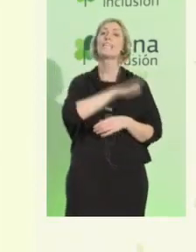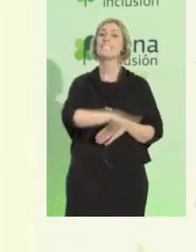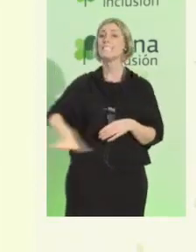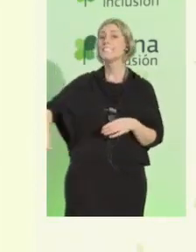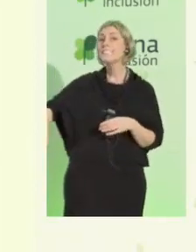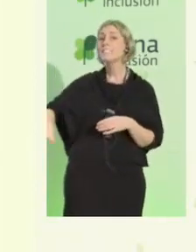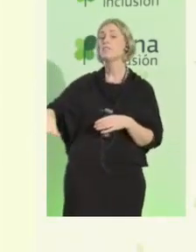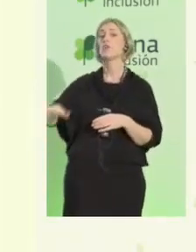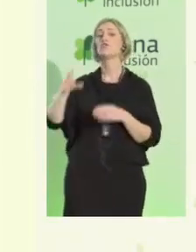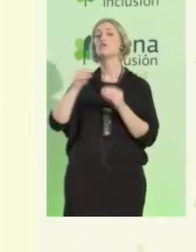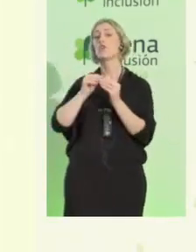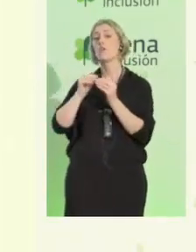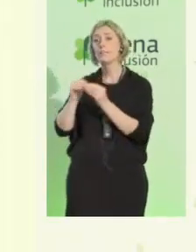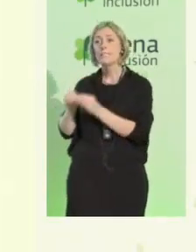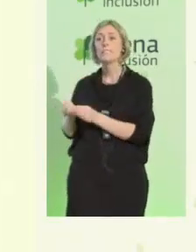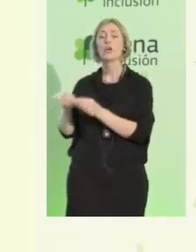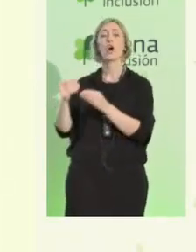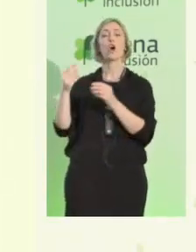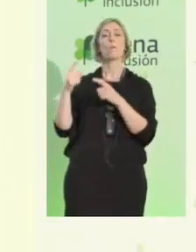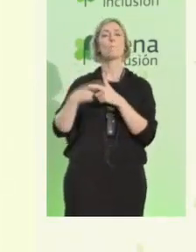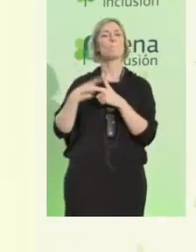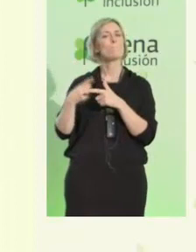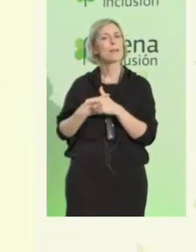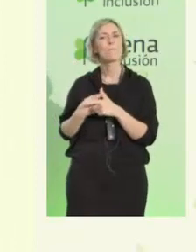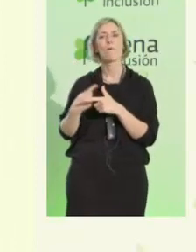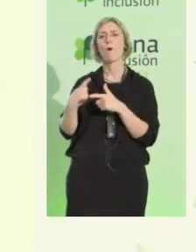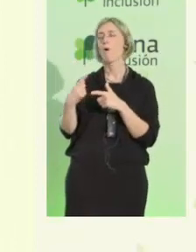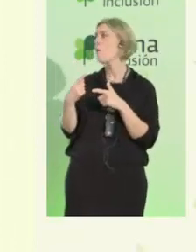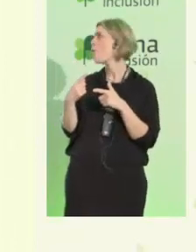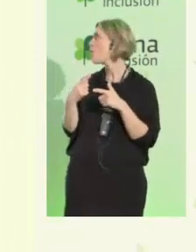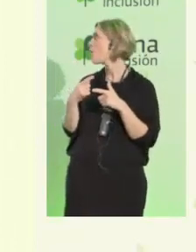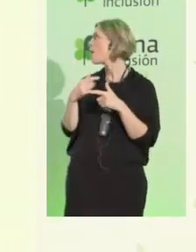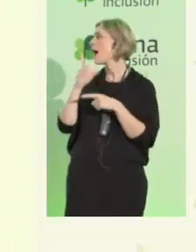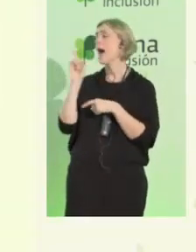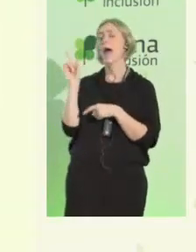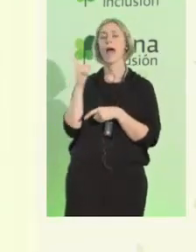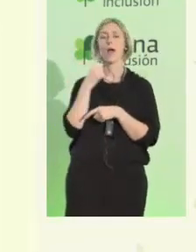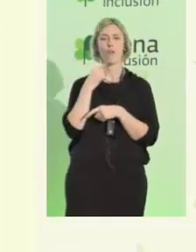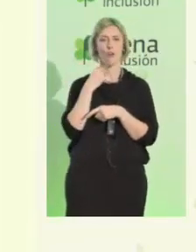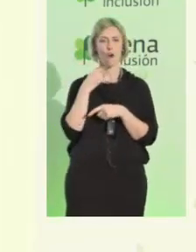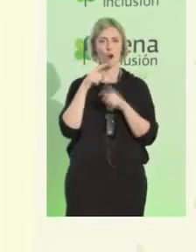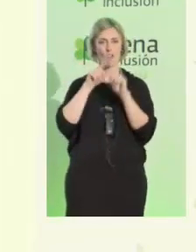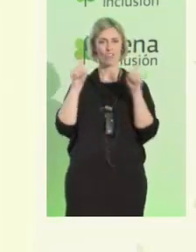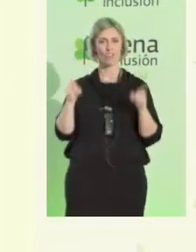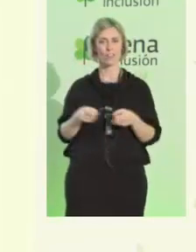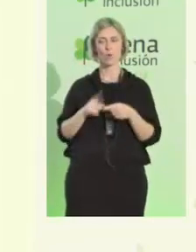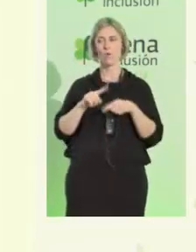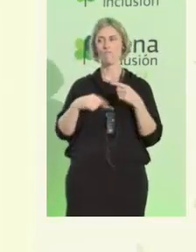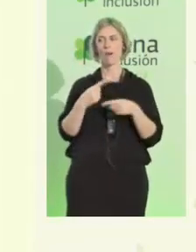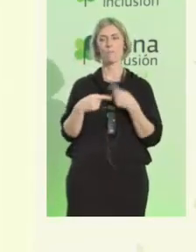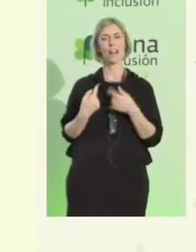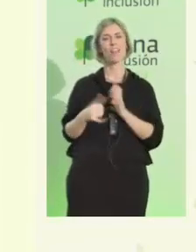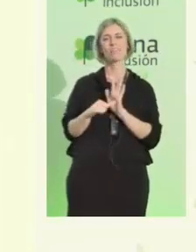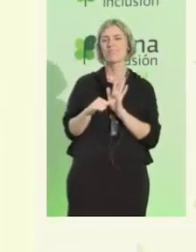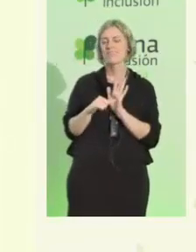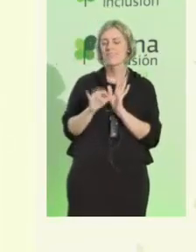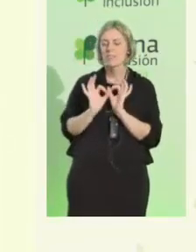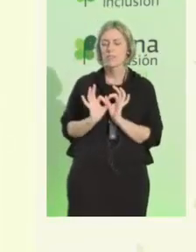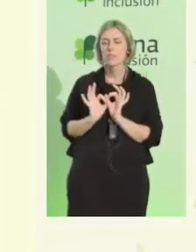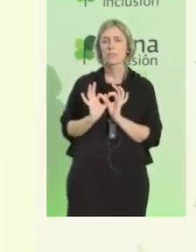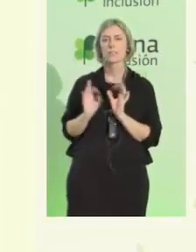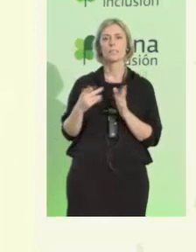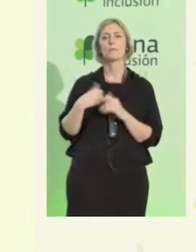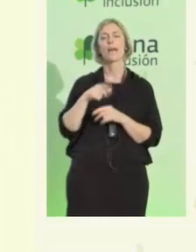y los hijos de sus sobrinos, los primos, en ese rojo, que ahí tenemos el círculo de su familia cercana. Tenía a sus